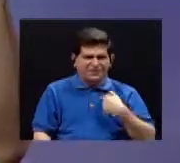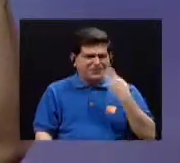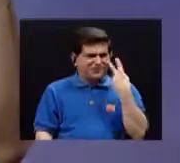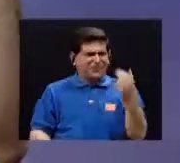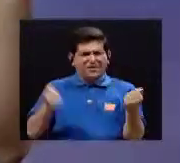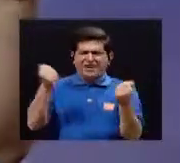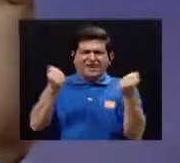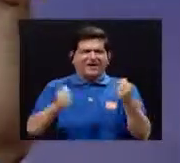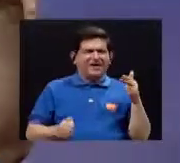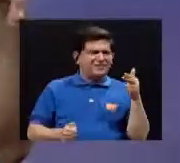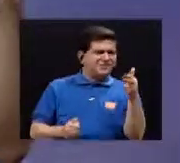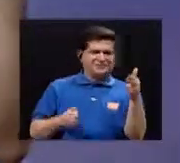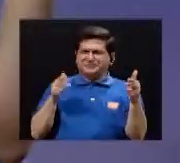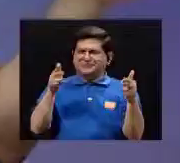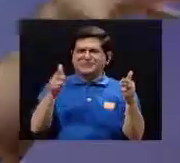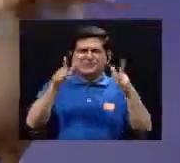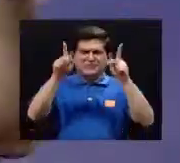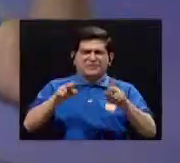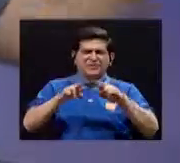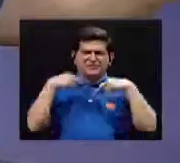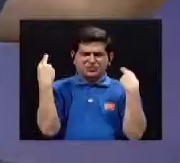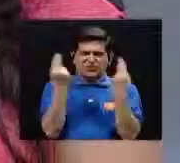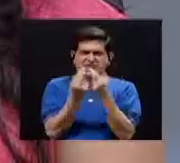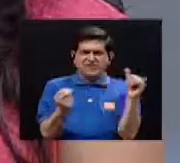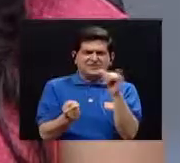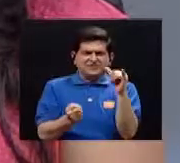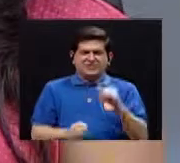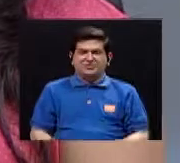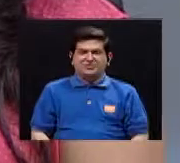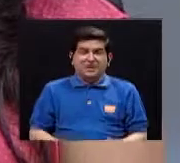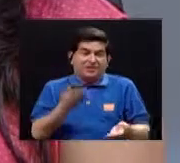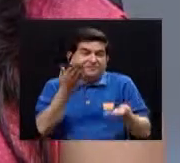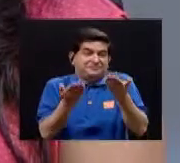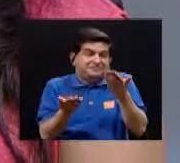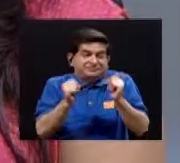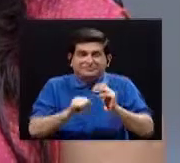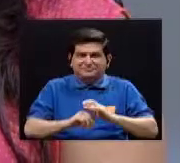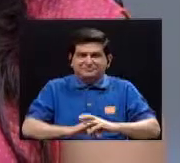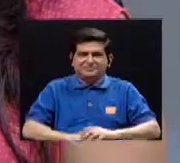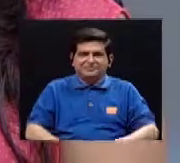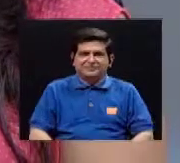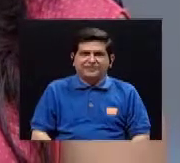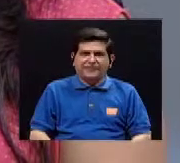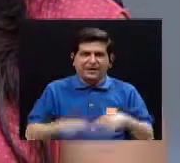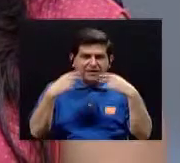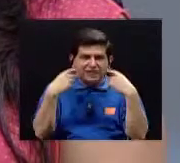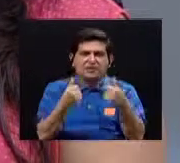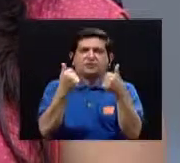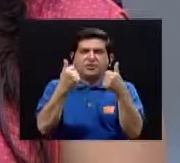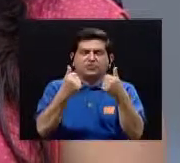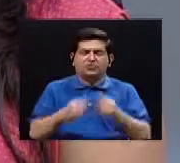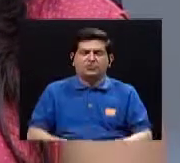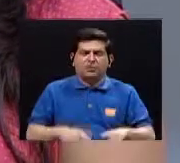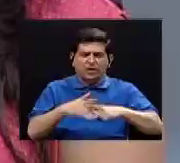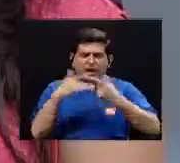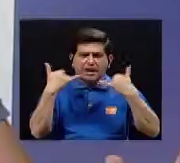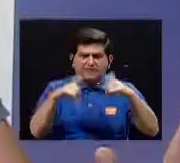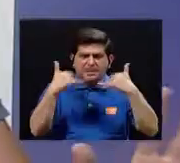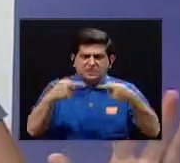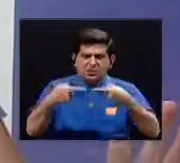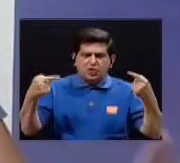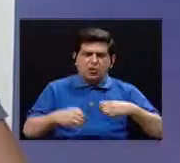entonces algo ya carlos llegando por aquí todo el mundo vendiéndose como si fuera una verdad y de repente